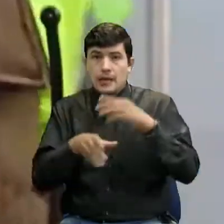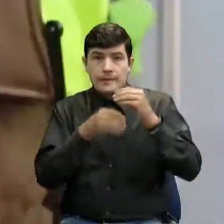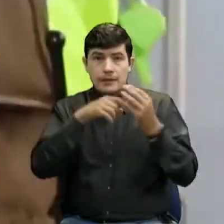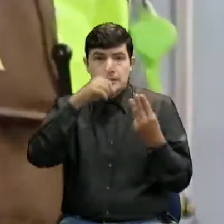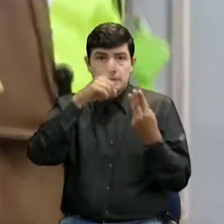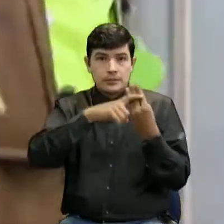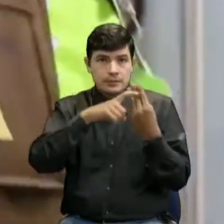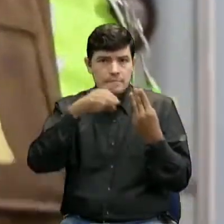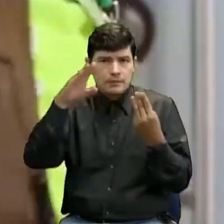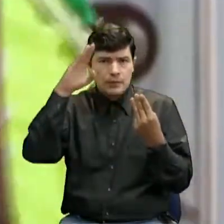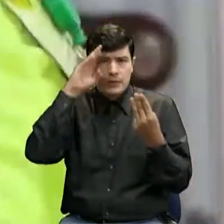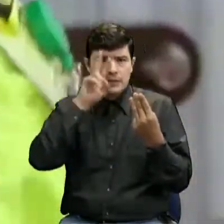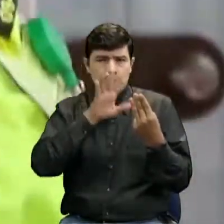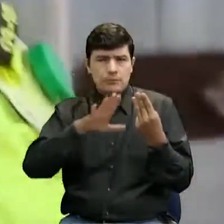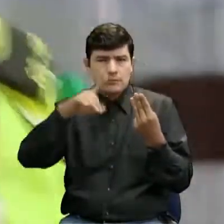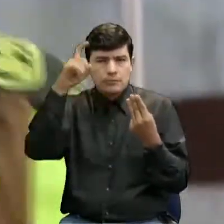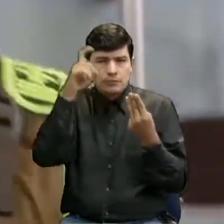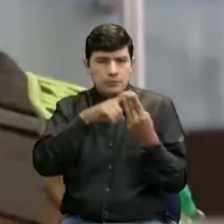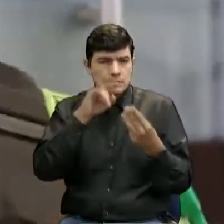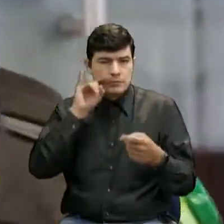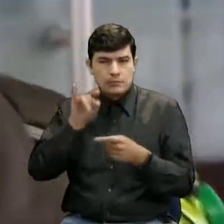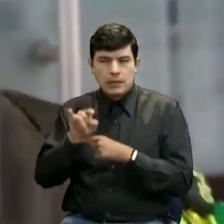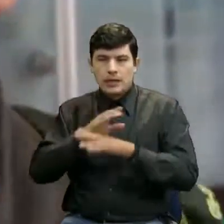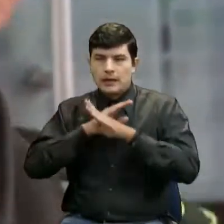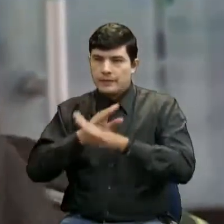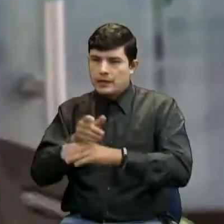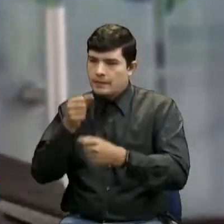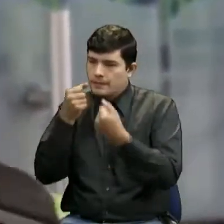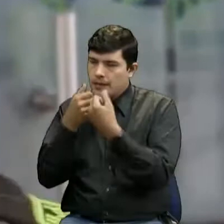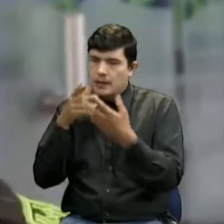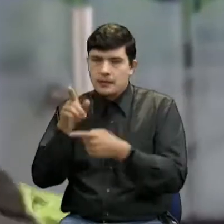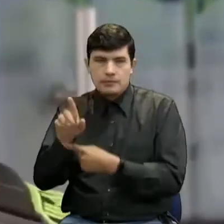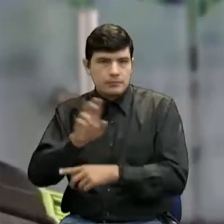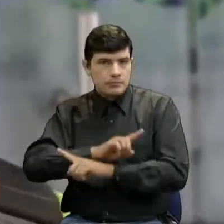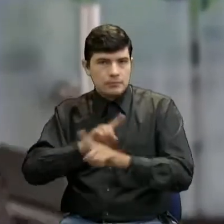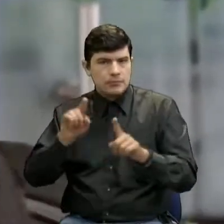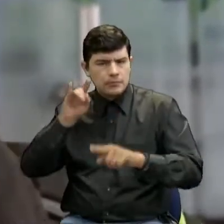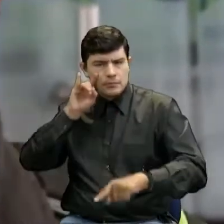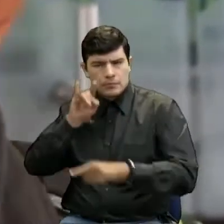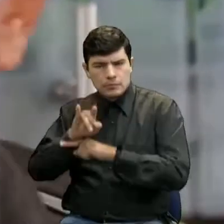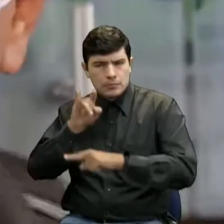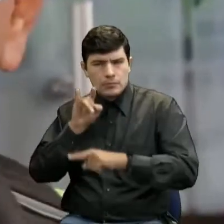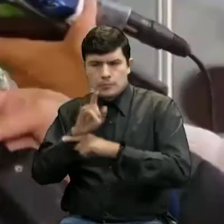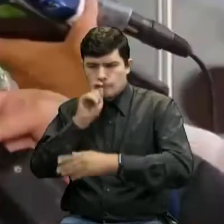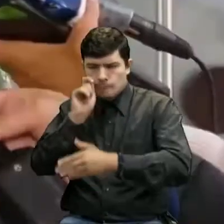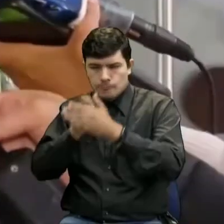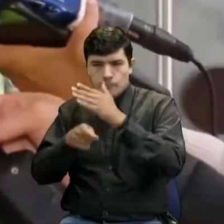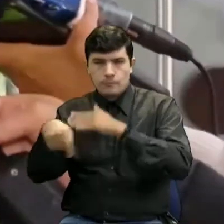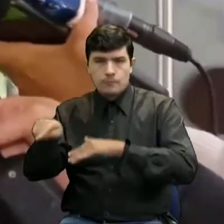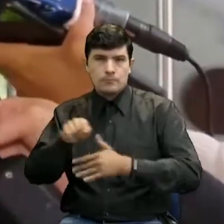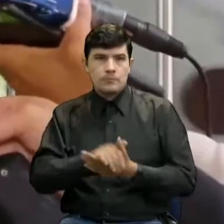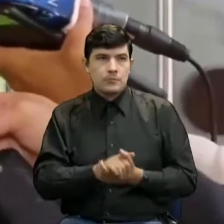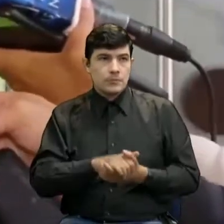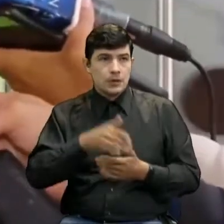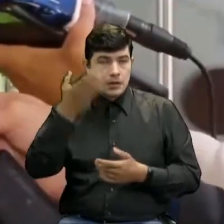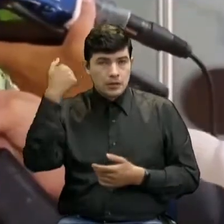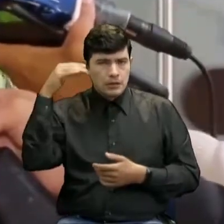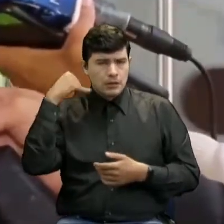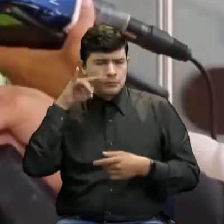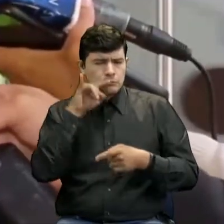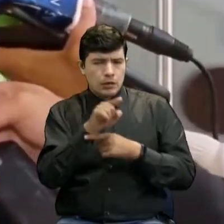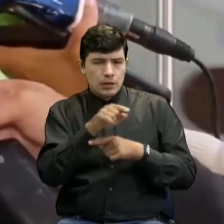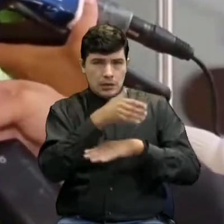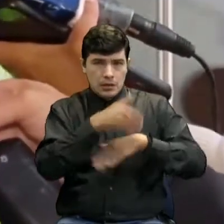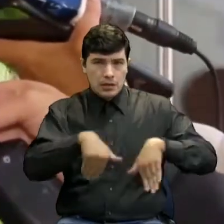dispuso una unidad especial para evitar más accidentes como este y realizar controles constantes se han hecho controles acá en la vida